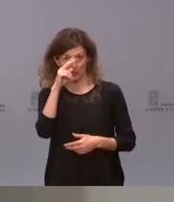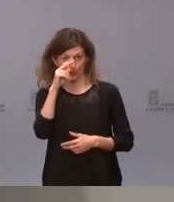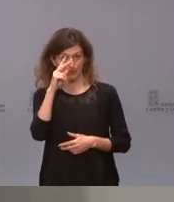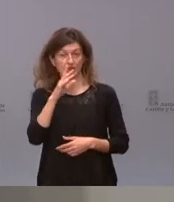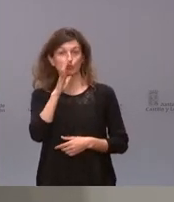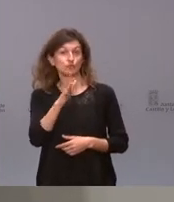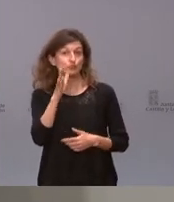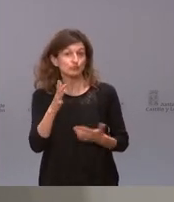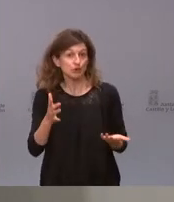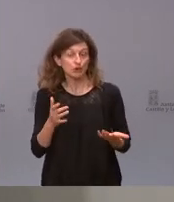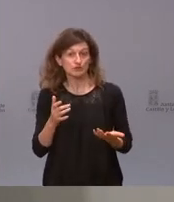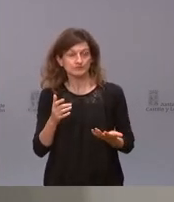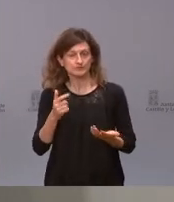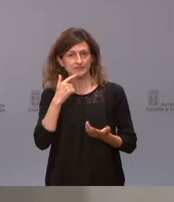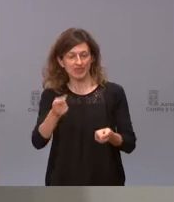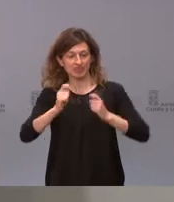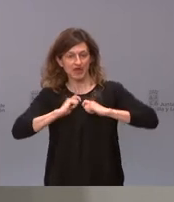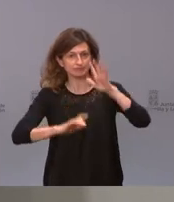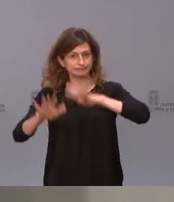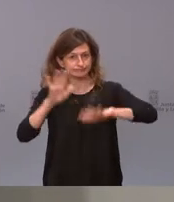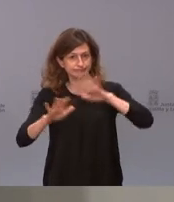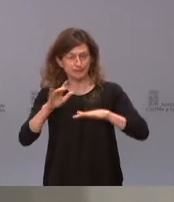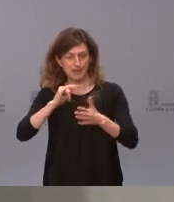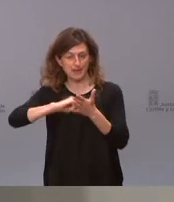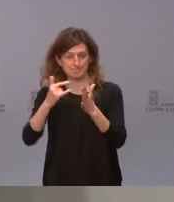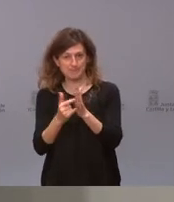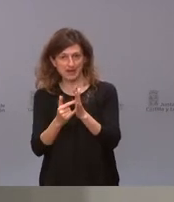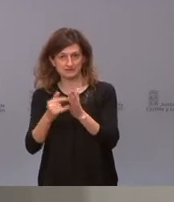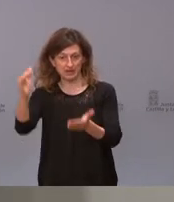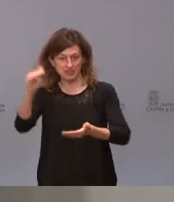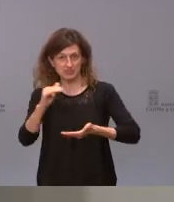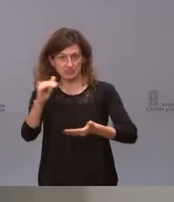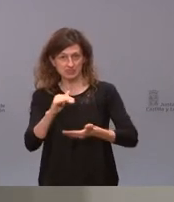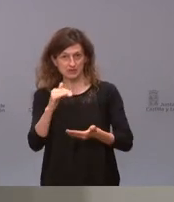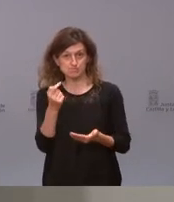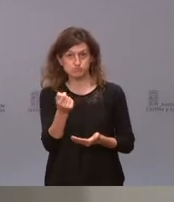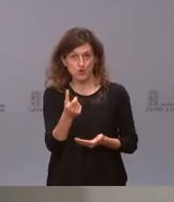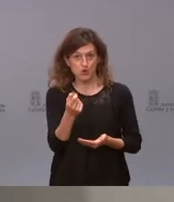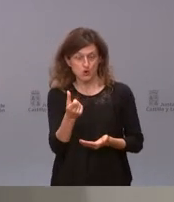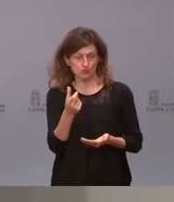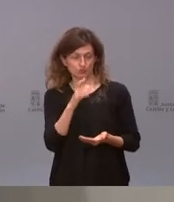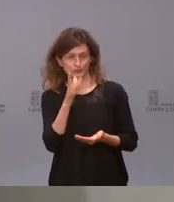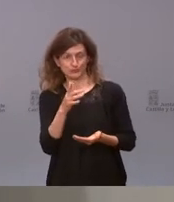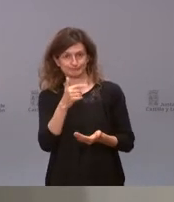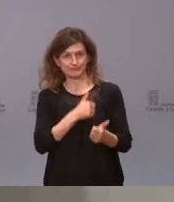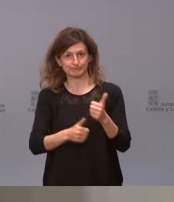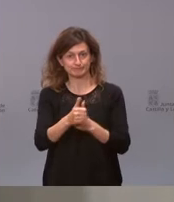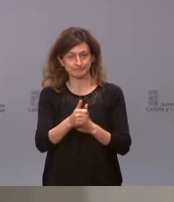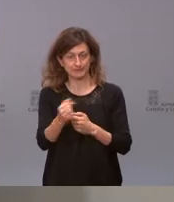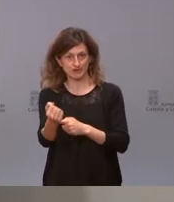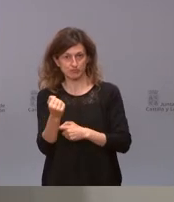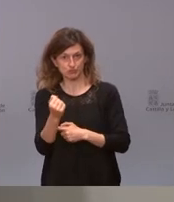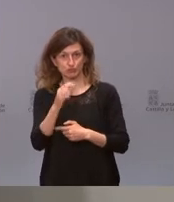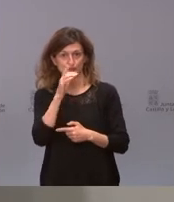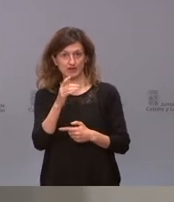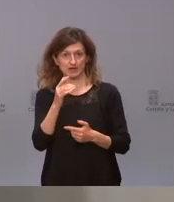por que complejizan mucho la planificación la llegada de las vacunas sigue siendo nuestro principal cuello de